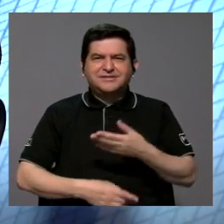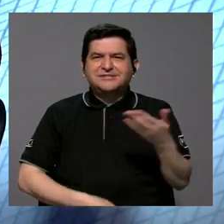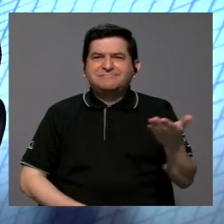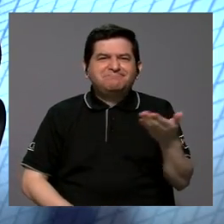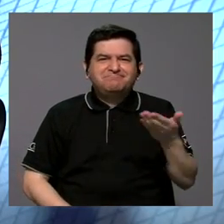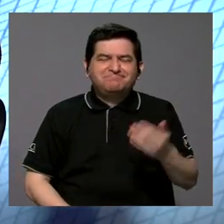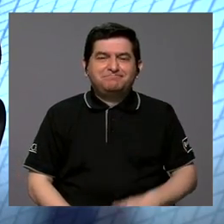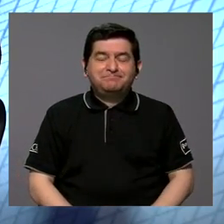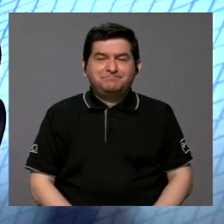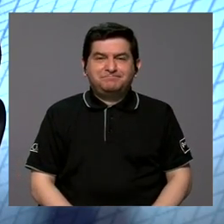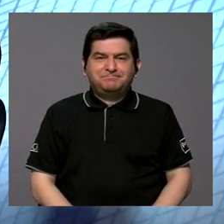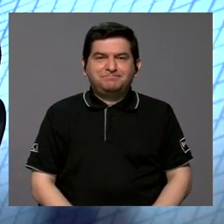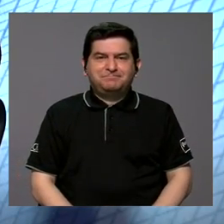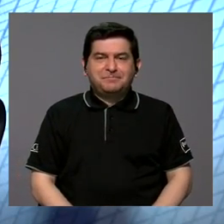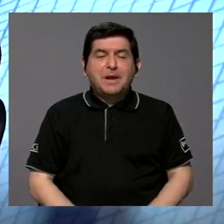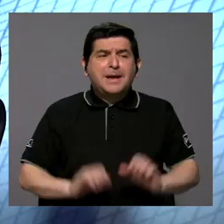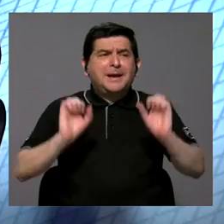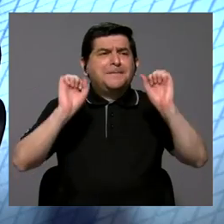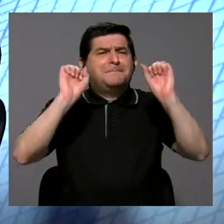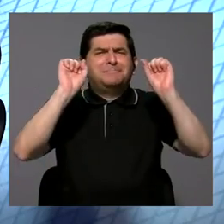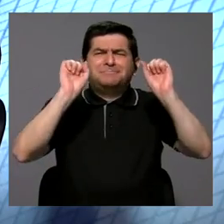por el lograr,